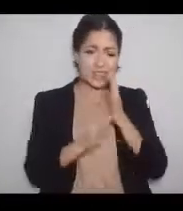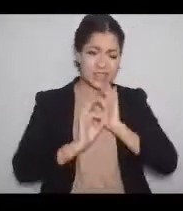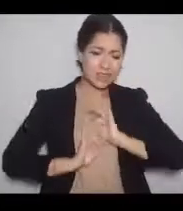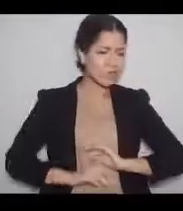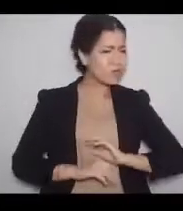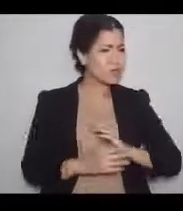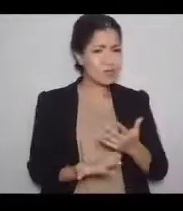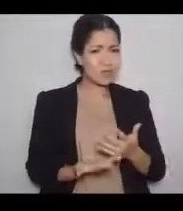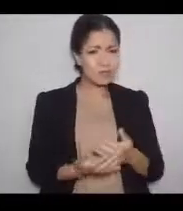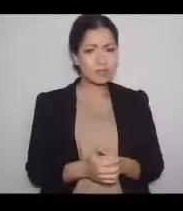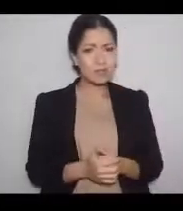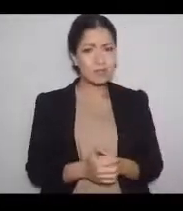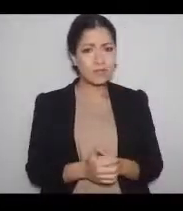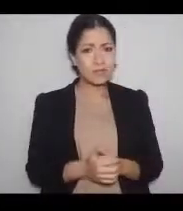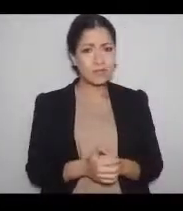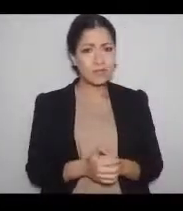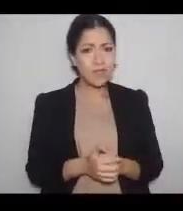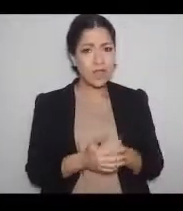Tu cama se mueve.